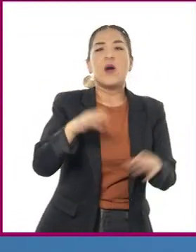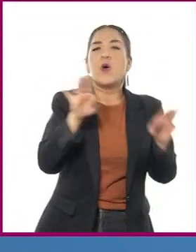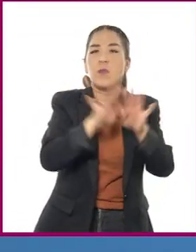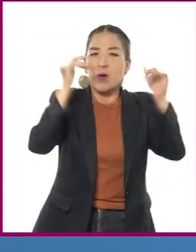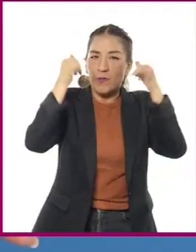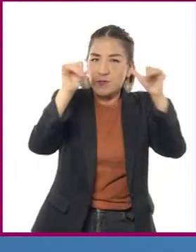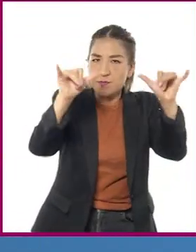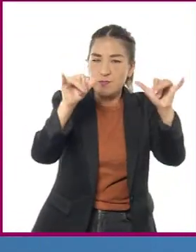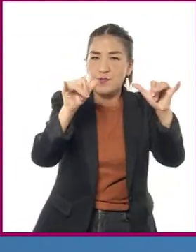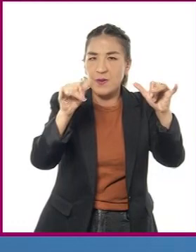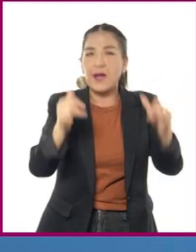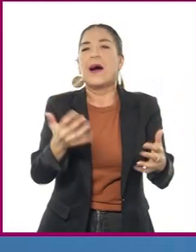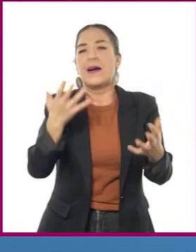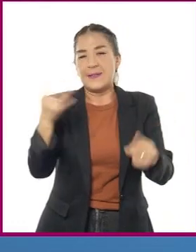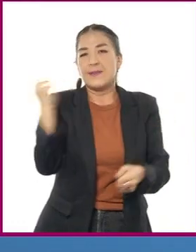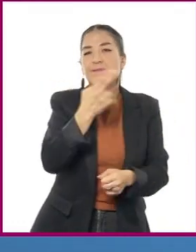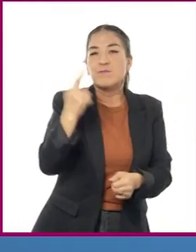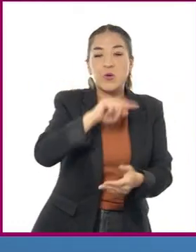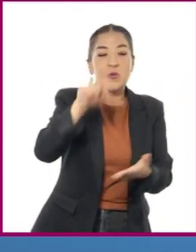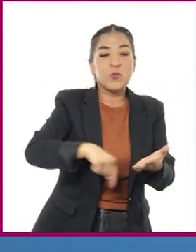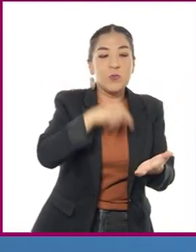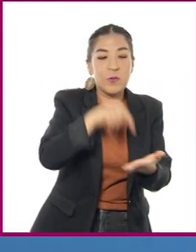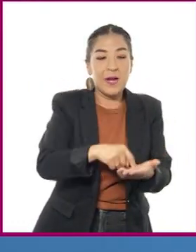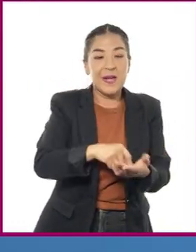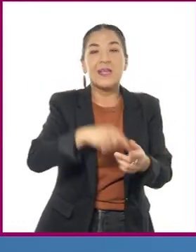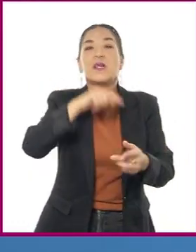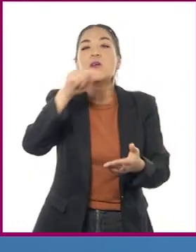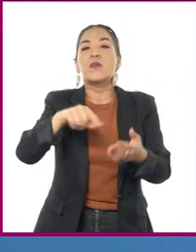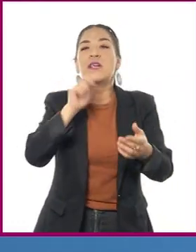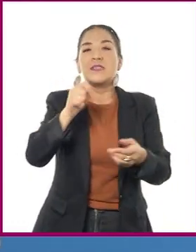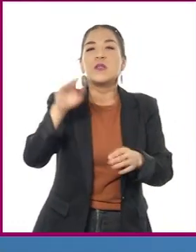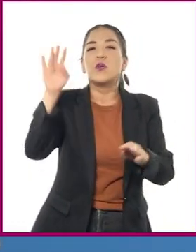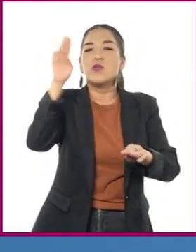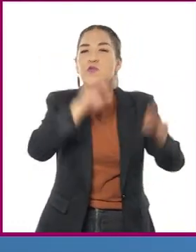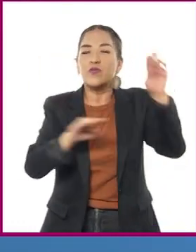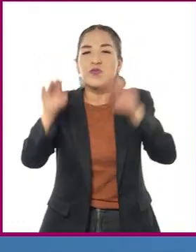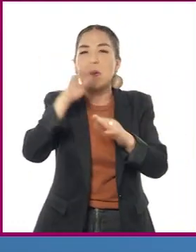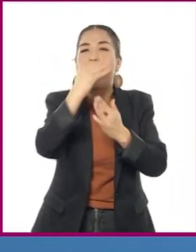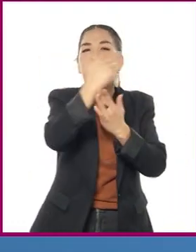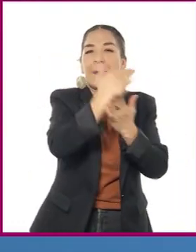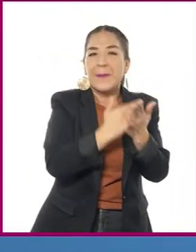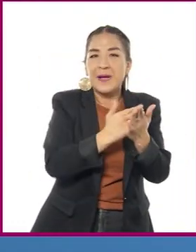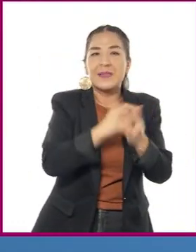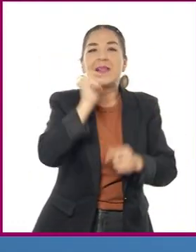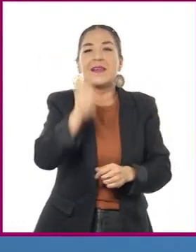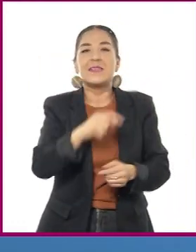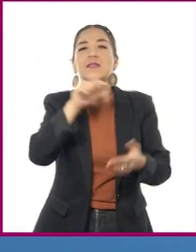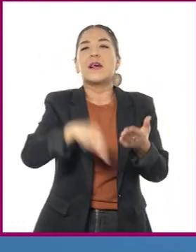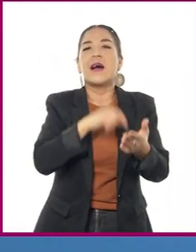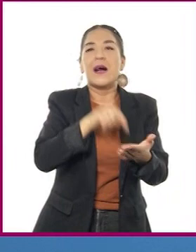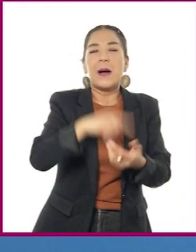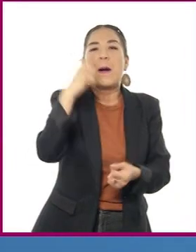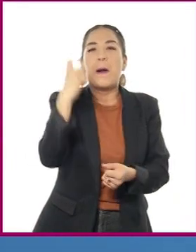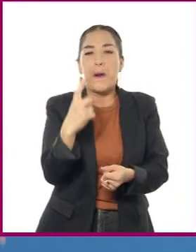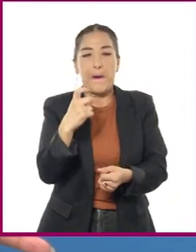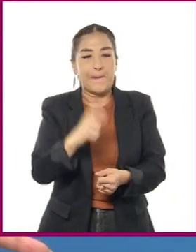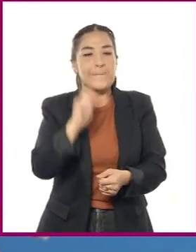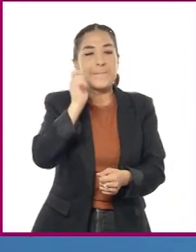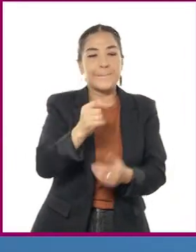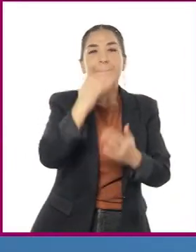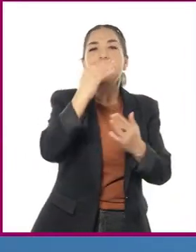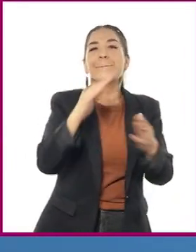agrícola, se necesita un relieve con poca pendiente, un suelo fértil, agua y un clima no